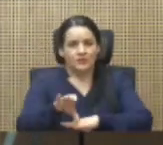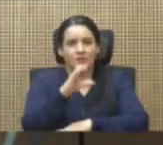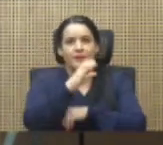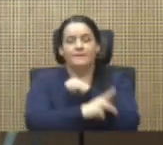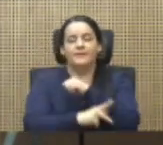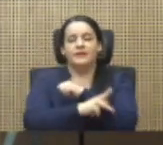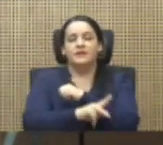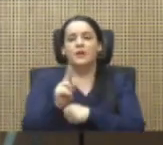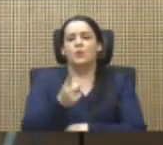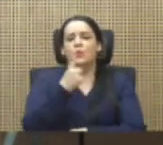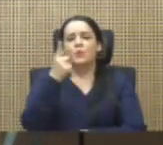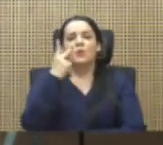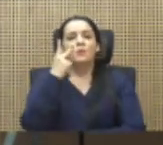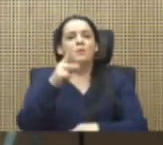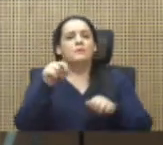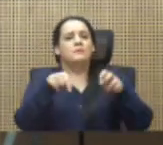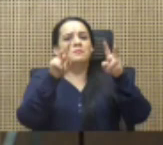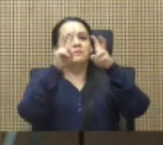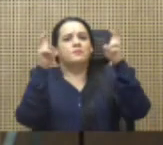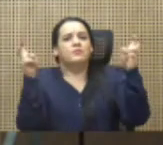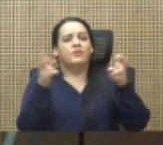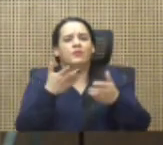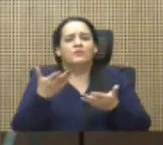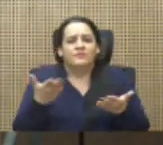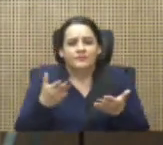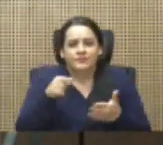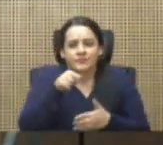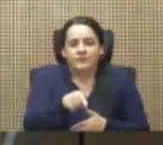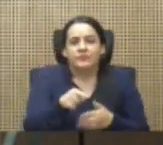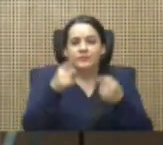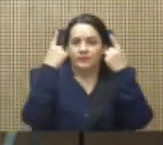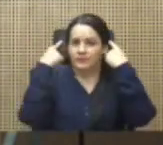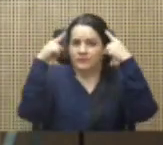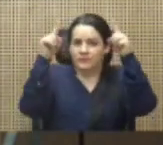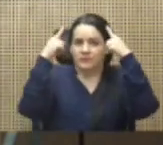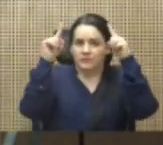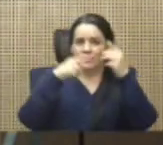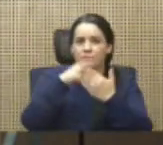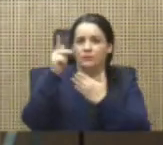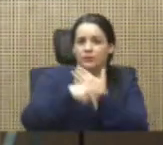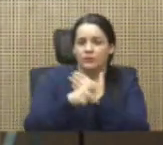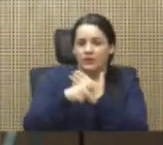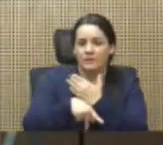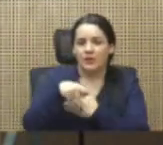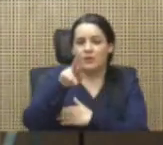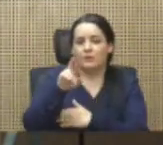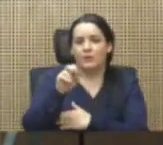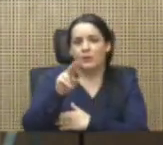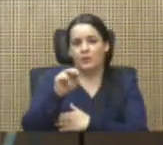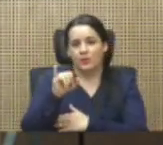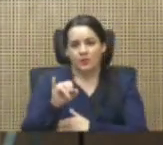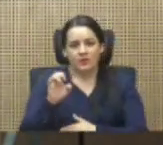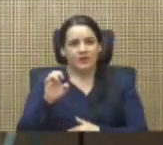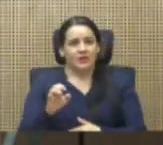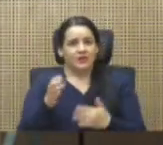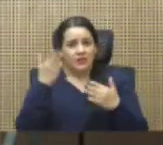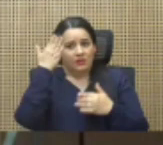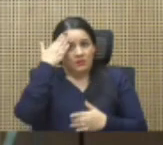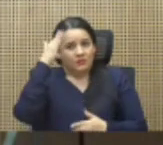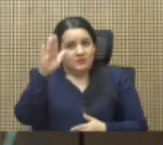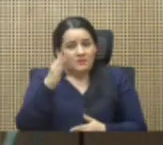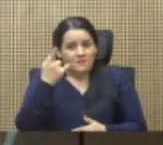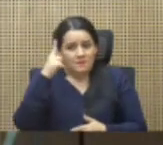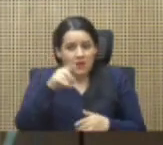este tema ha sido desmantelar el exitoso programa educativo del PRONIE, y no sabemos si para ahorrarse